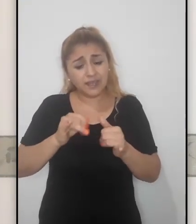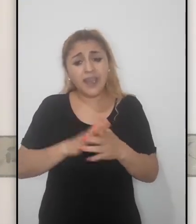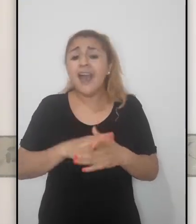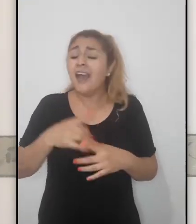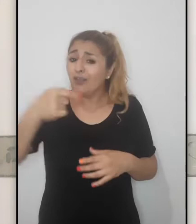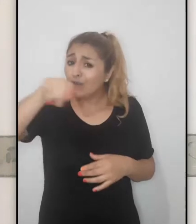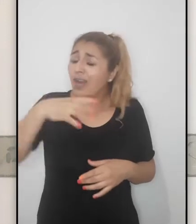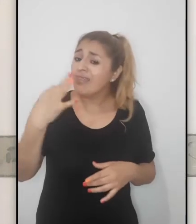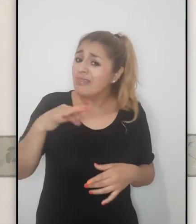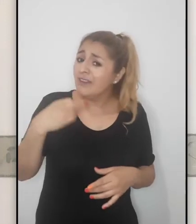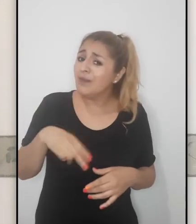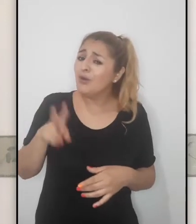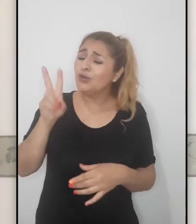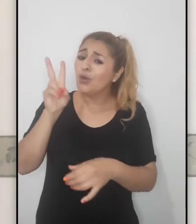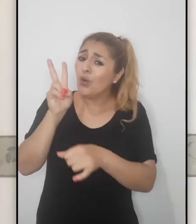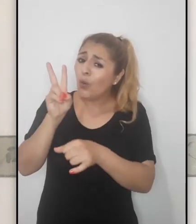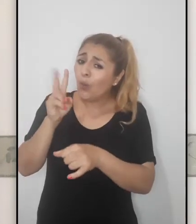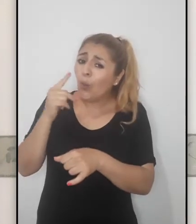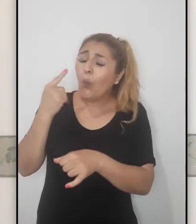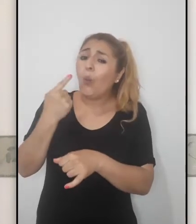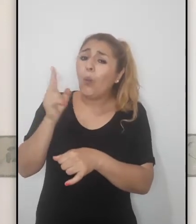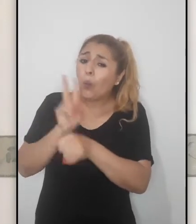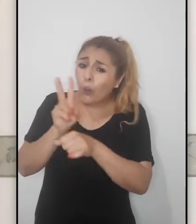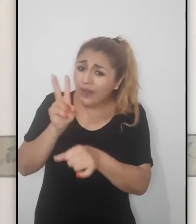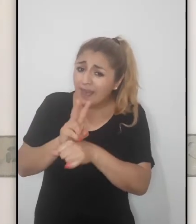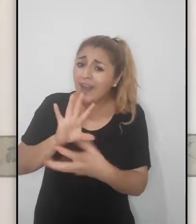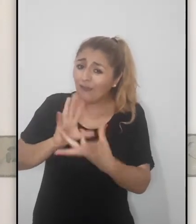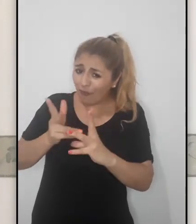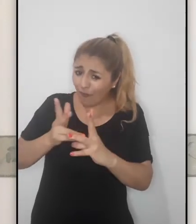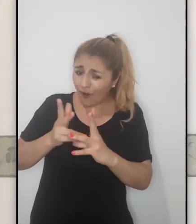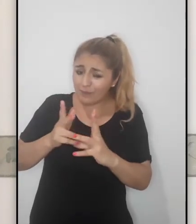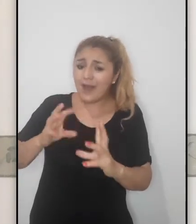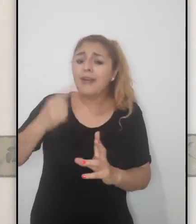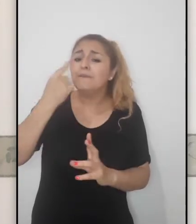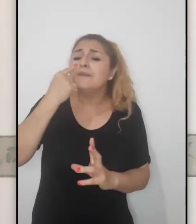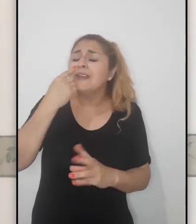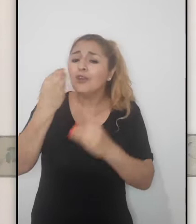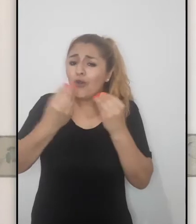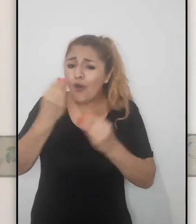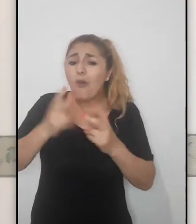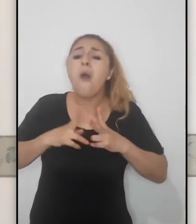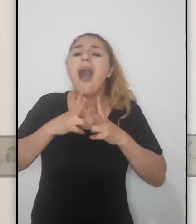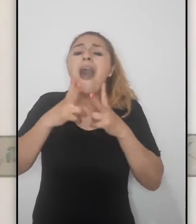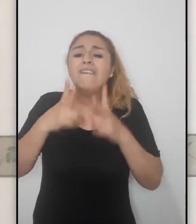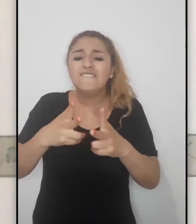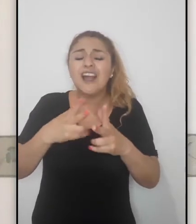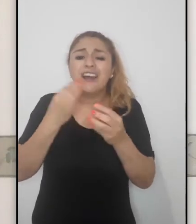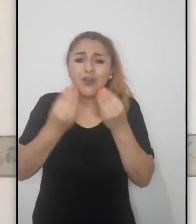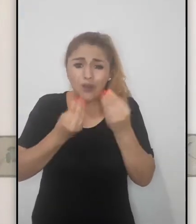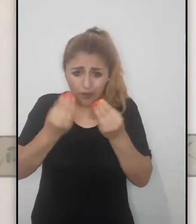corresponde va un poco más allá no hacer una lista es poner el centro